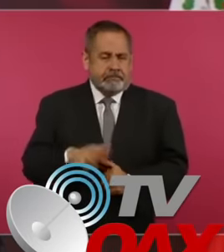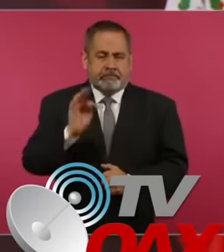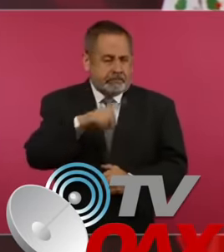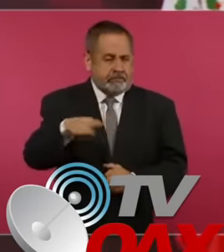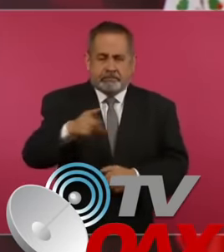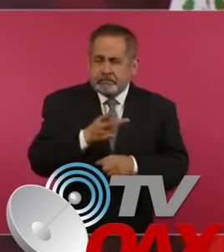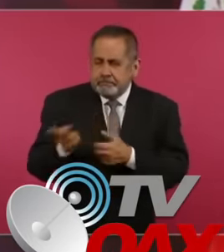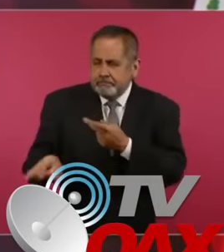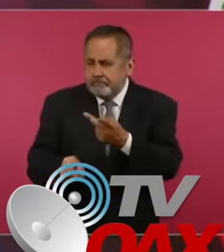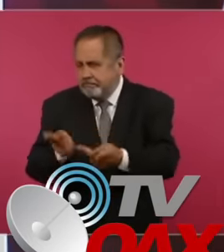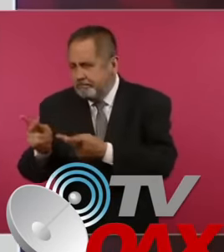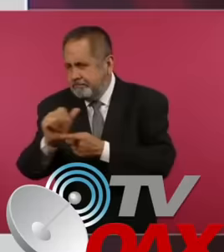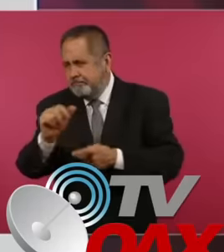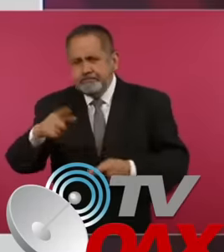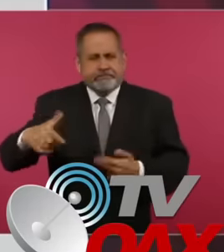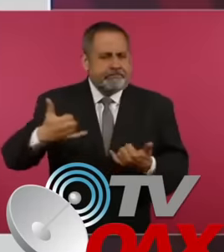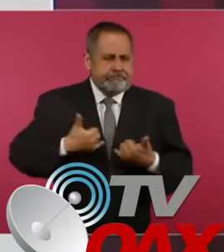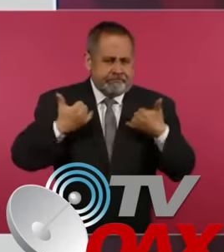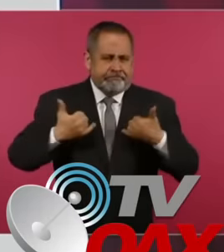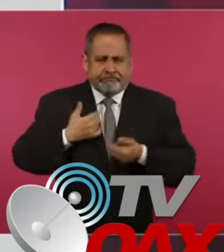encuestas o revisen encuestas.